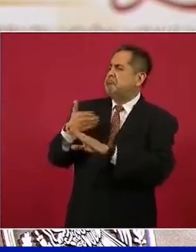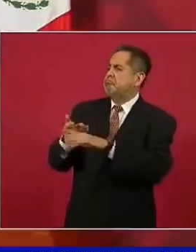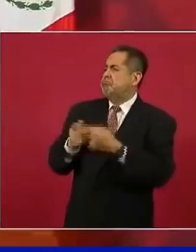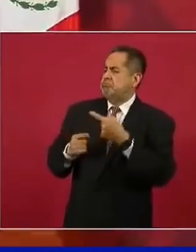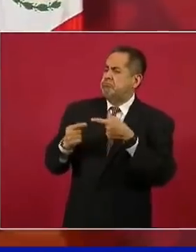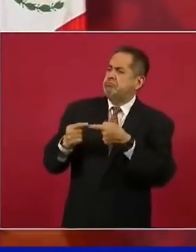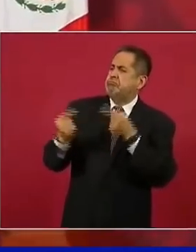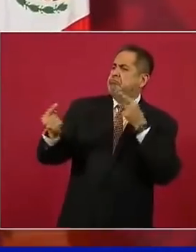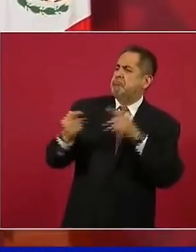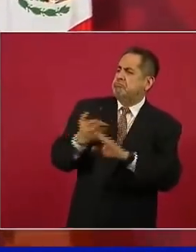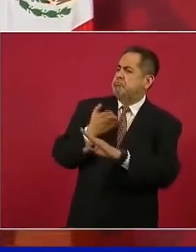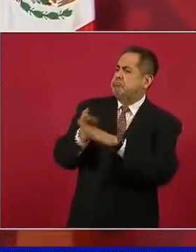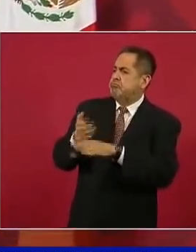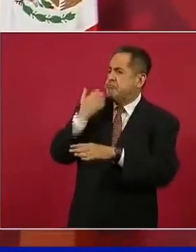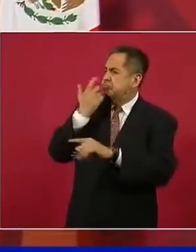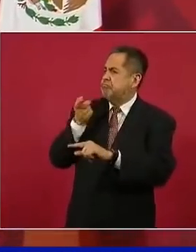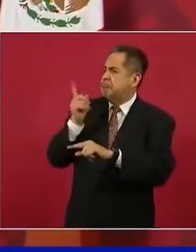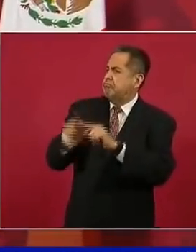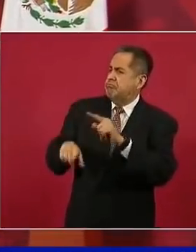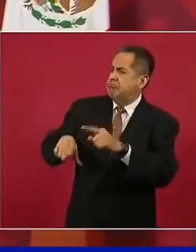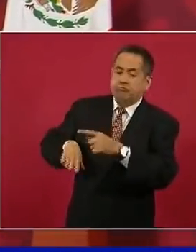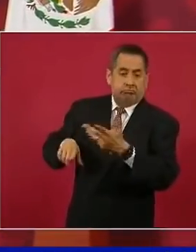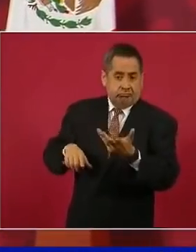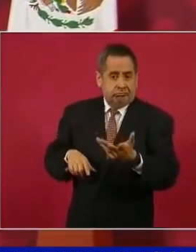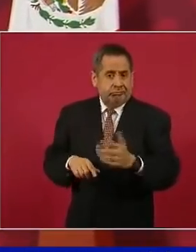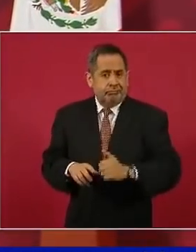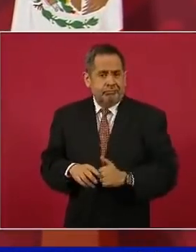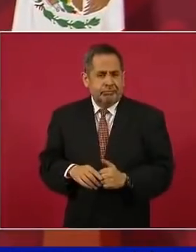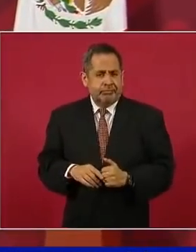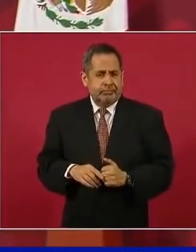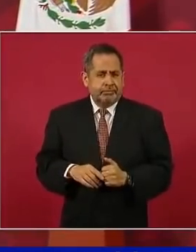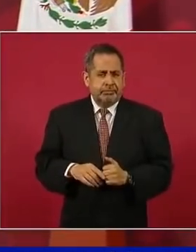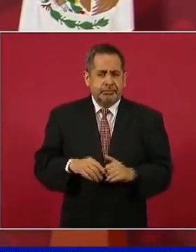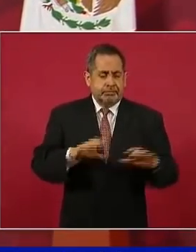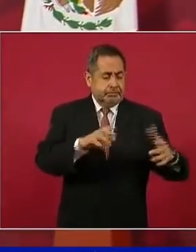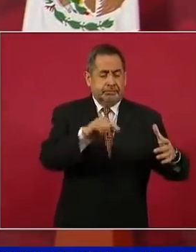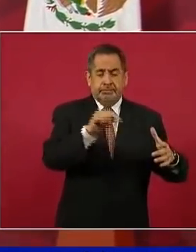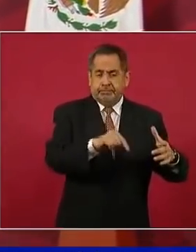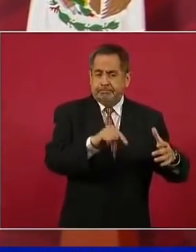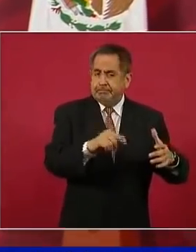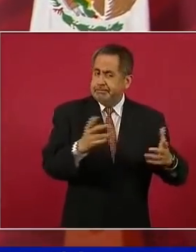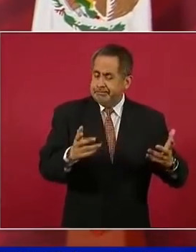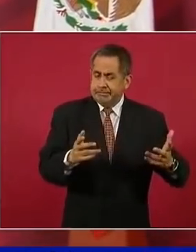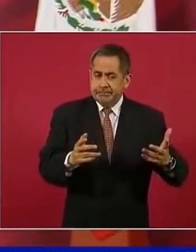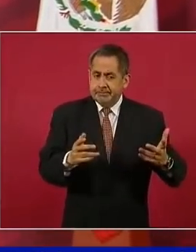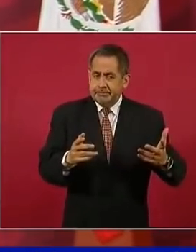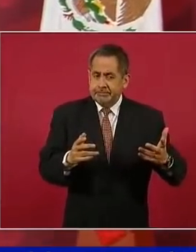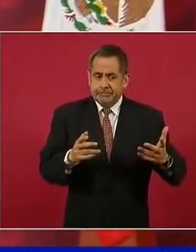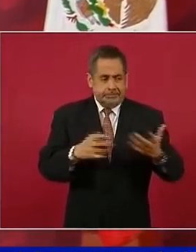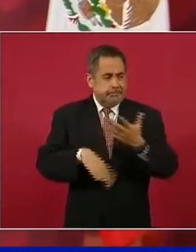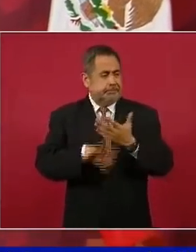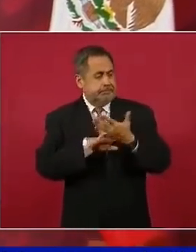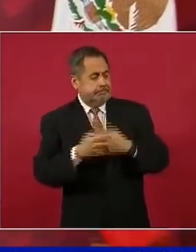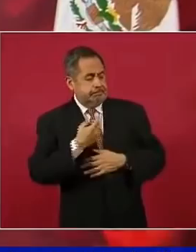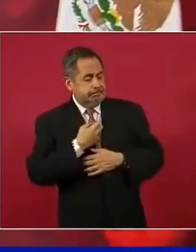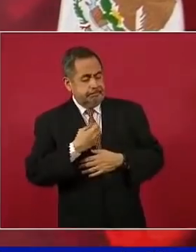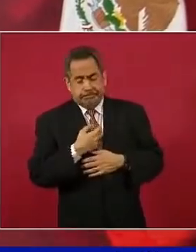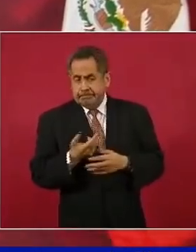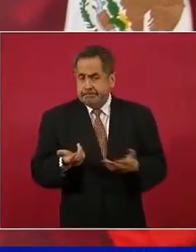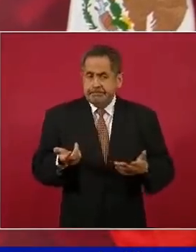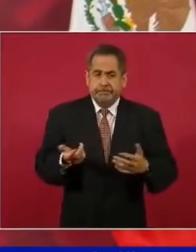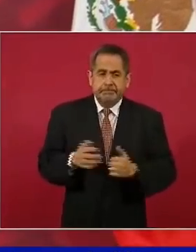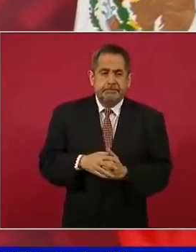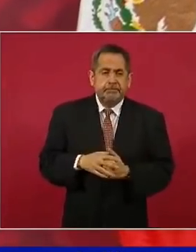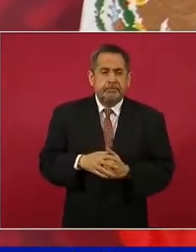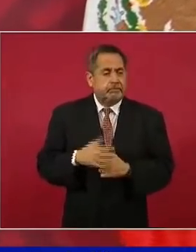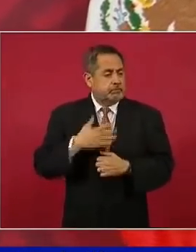como opositores de gobiernos en mi caso, en nuestro caso,